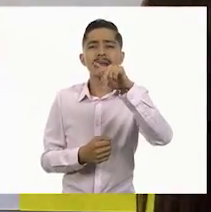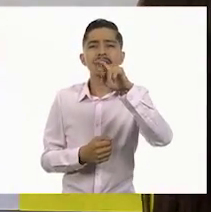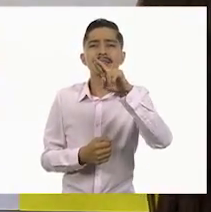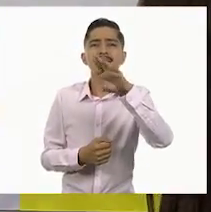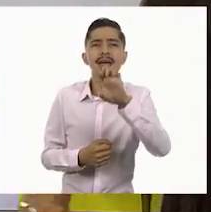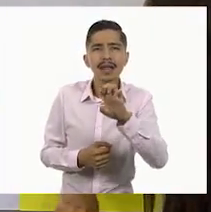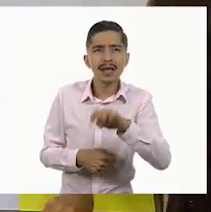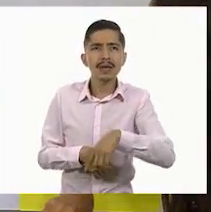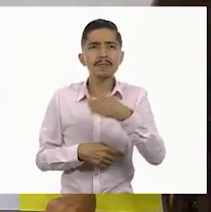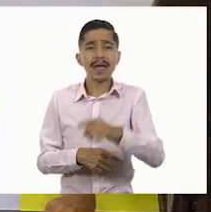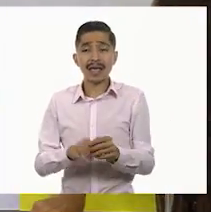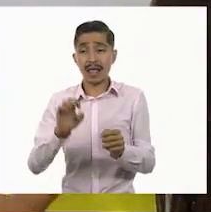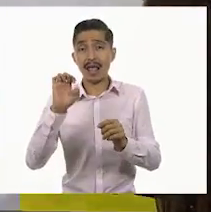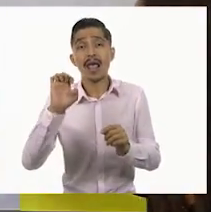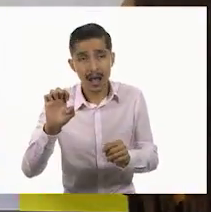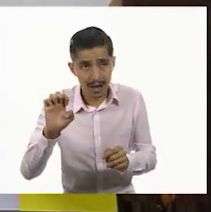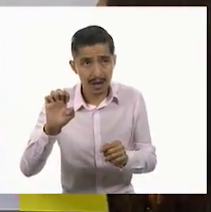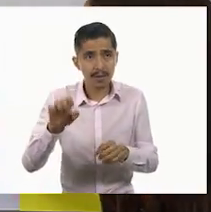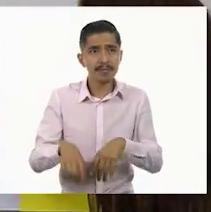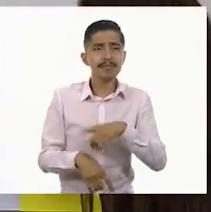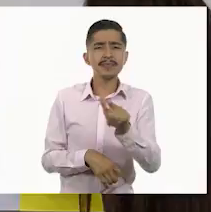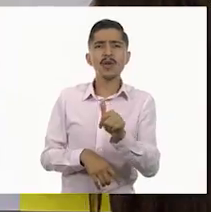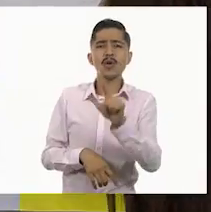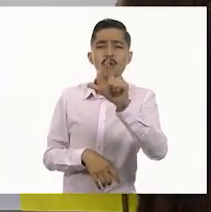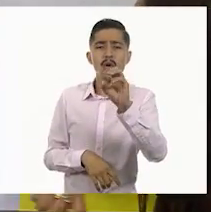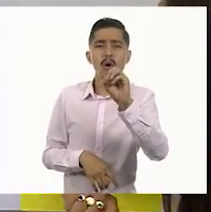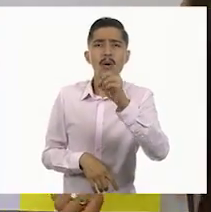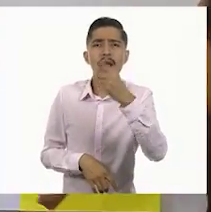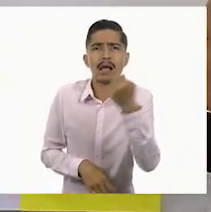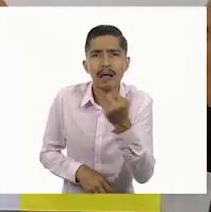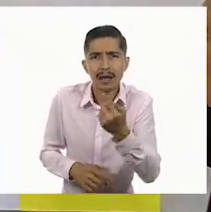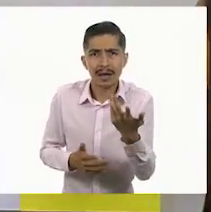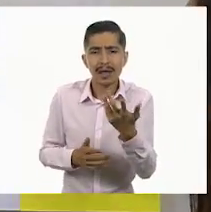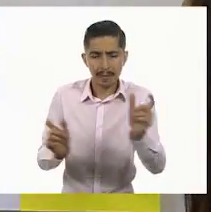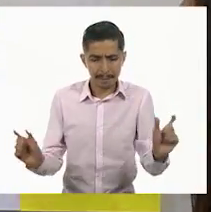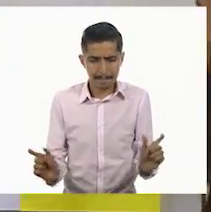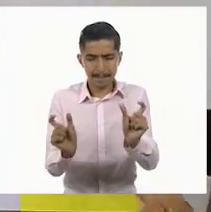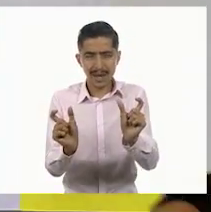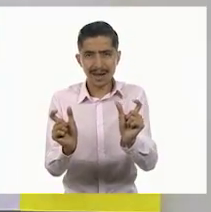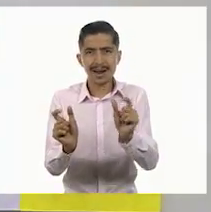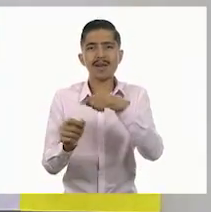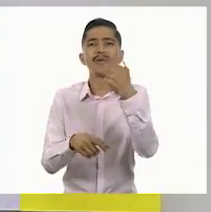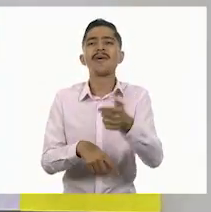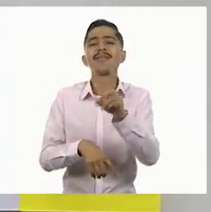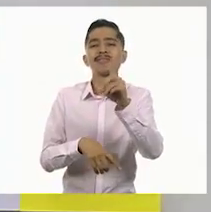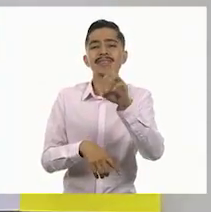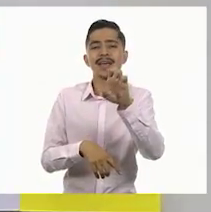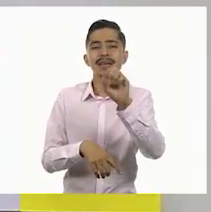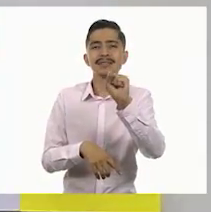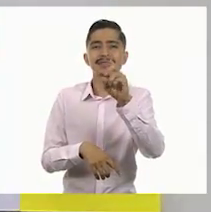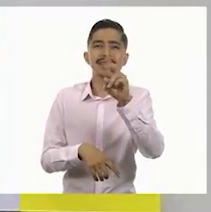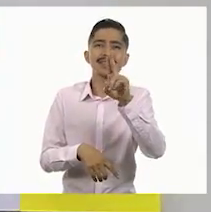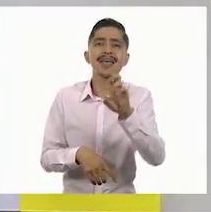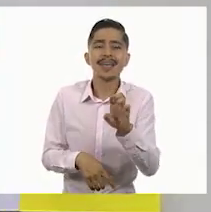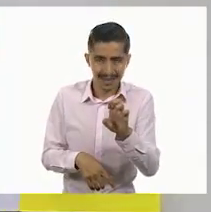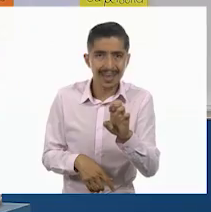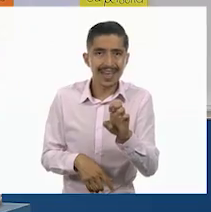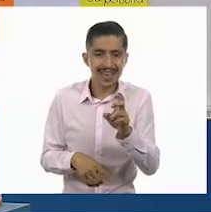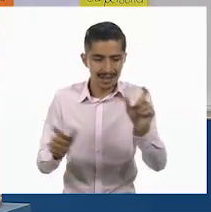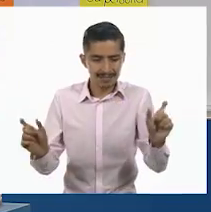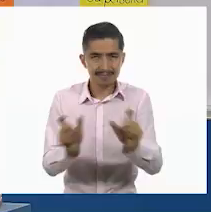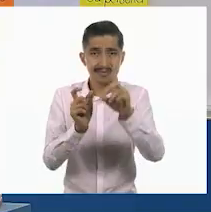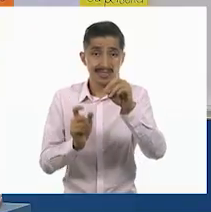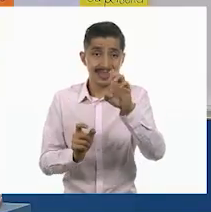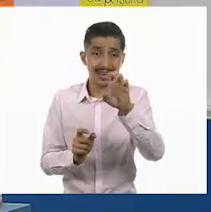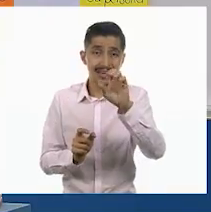el qué, lo que y desde. Muy bien, María. Y estas